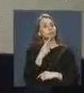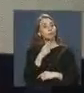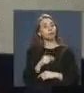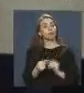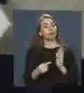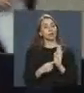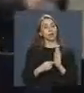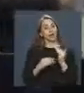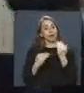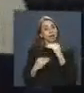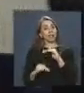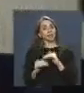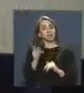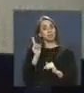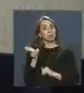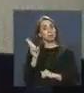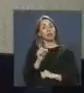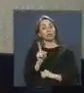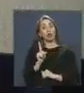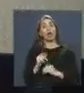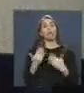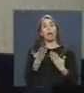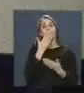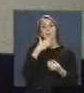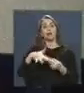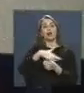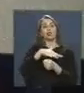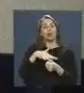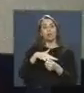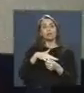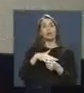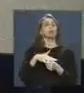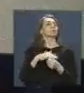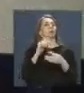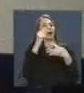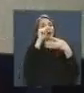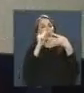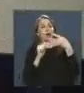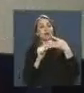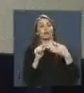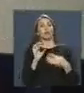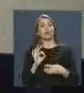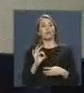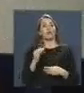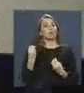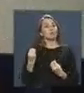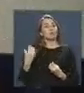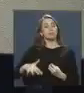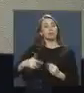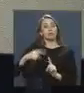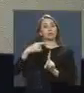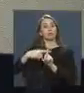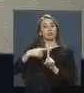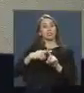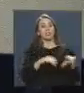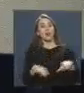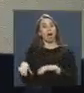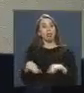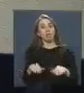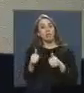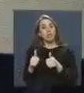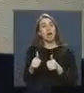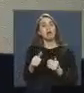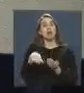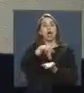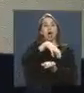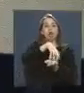sino establecer mejores condiciones para el desarrollo del conjunto de actividades que son extraordinariamente positivas, no solo para esa comuna,